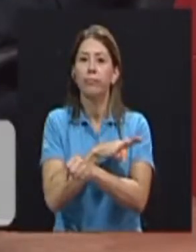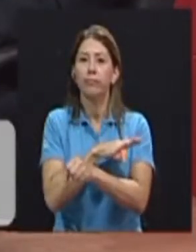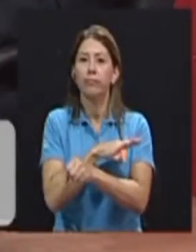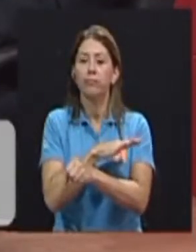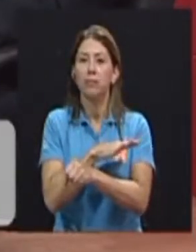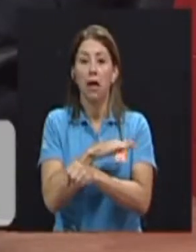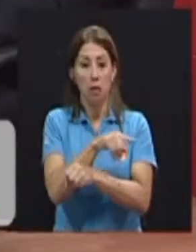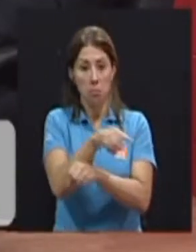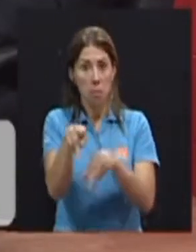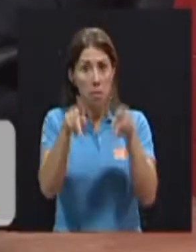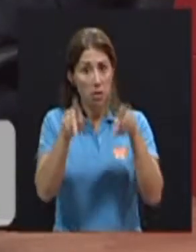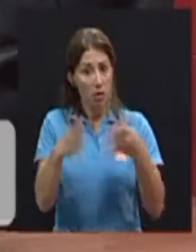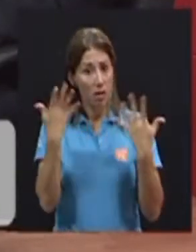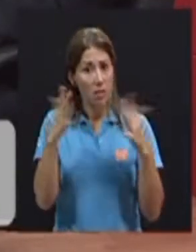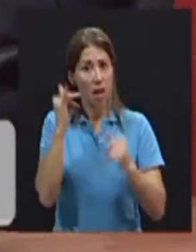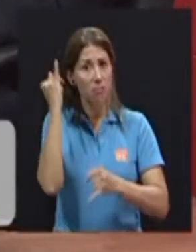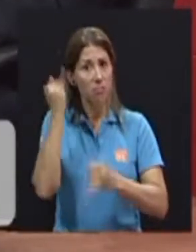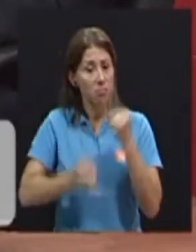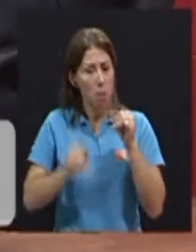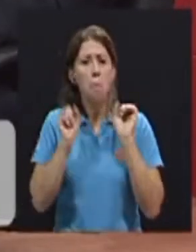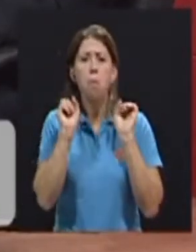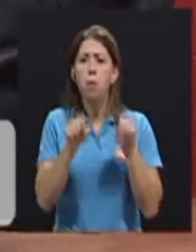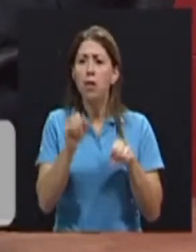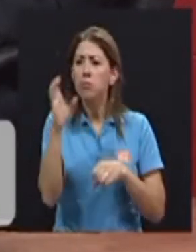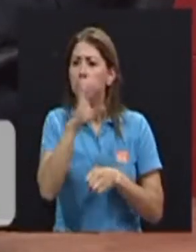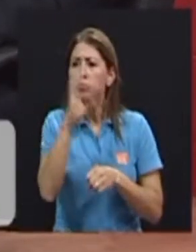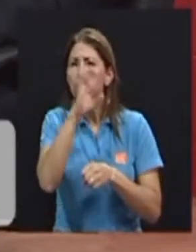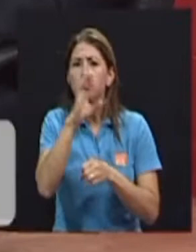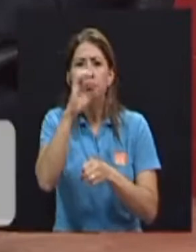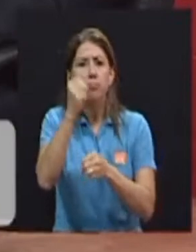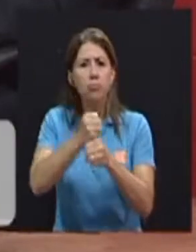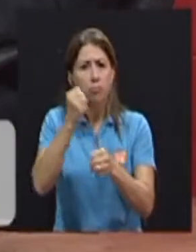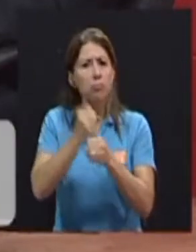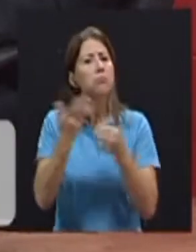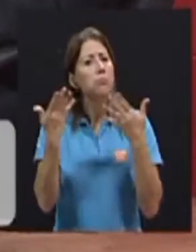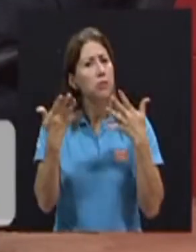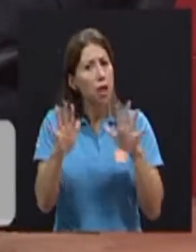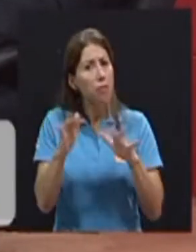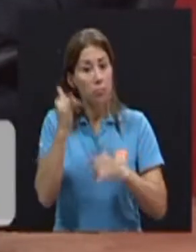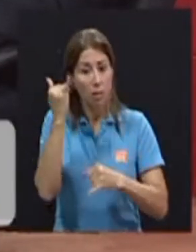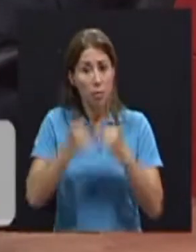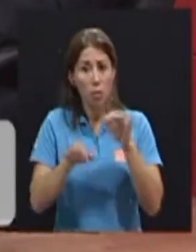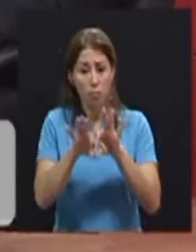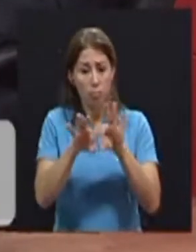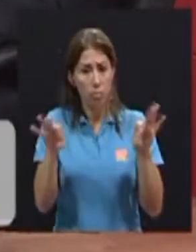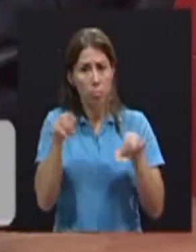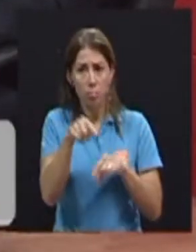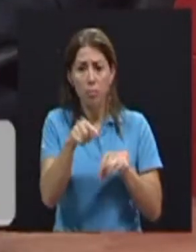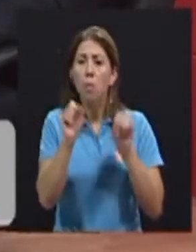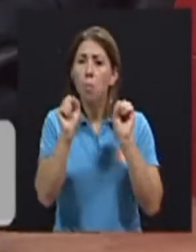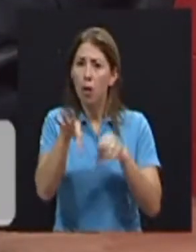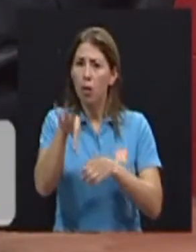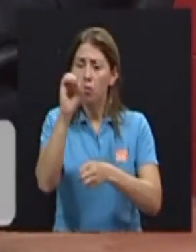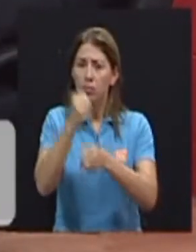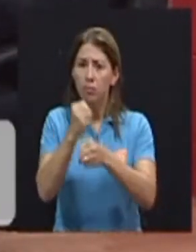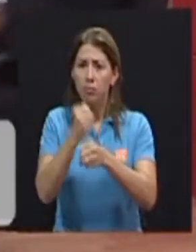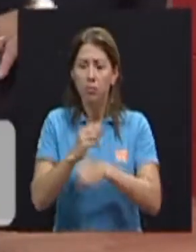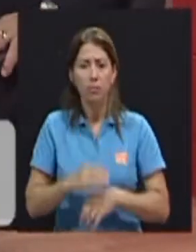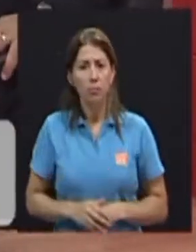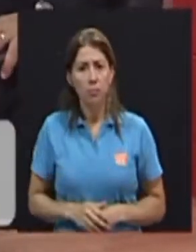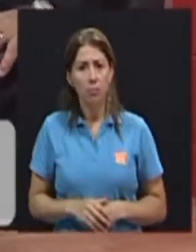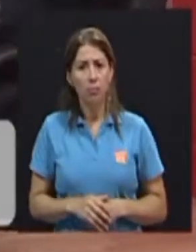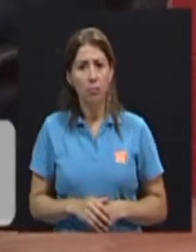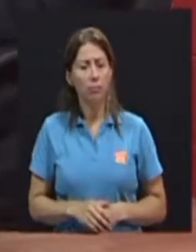la empleabilidad del egresado, la empleabilidad del estudiante que ya ha terminado ese diplomado. Déjeme interrumpirlo aquí, don